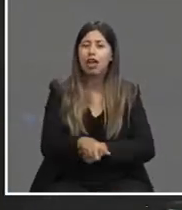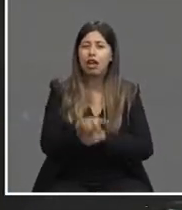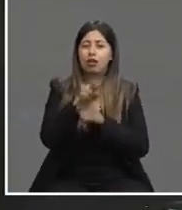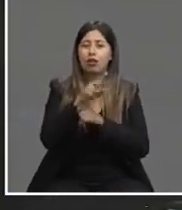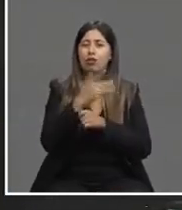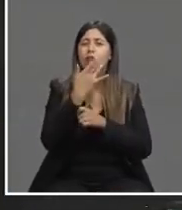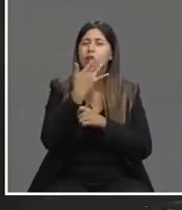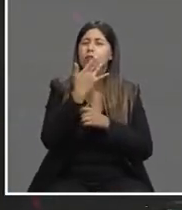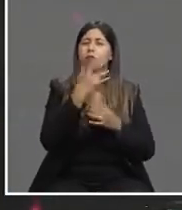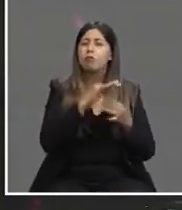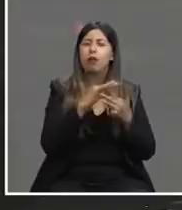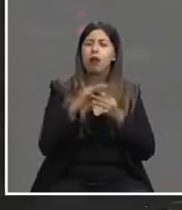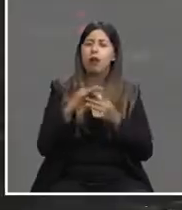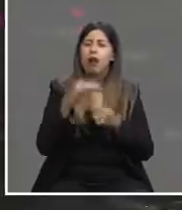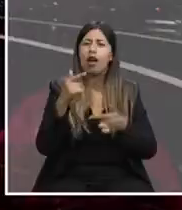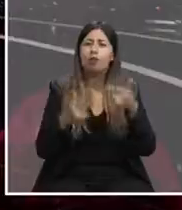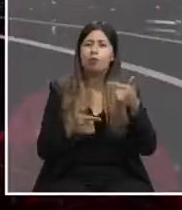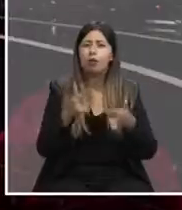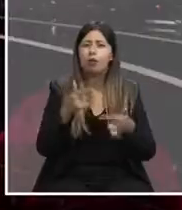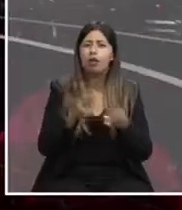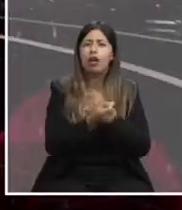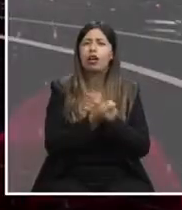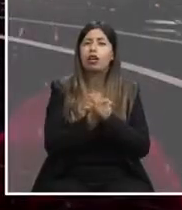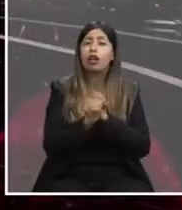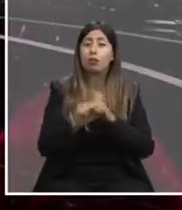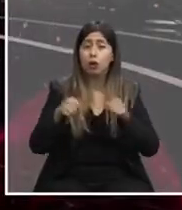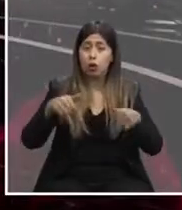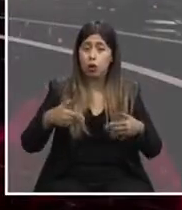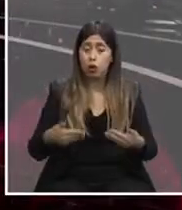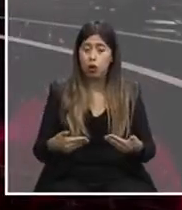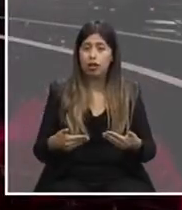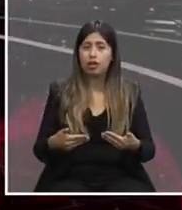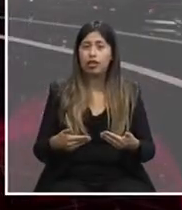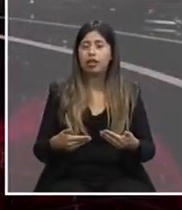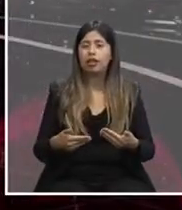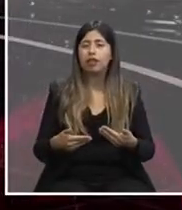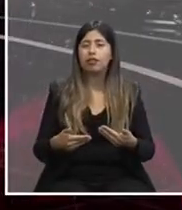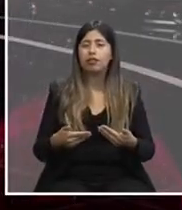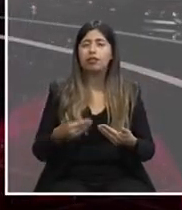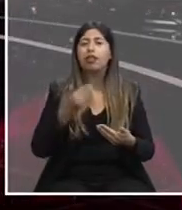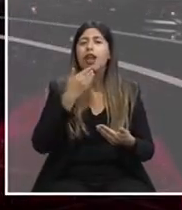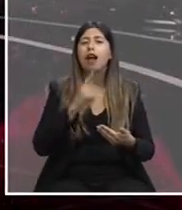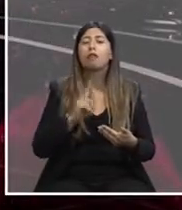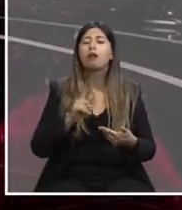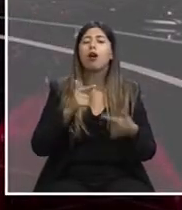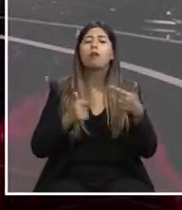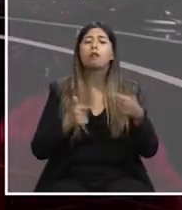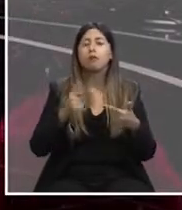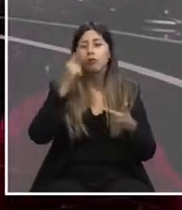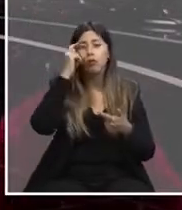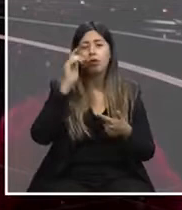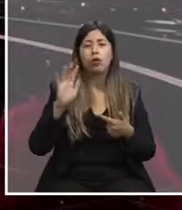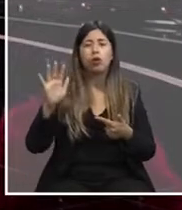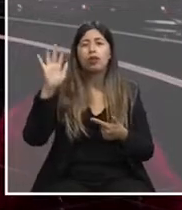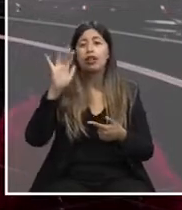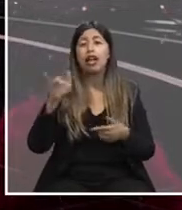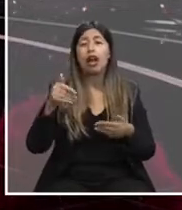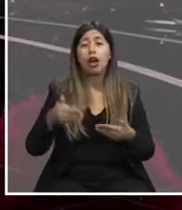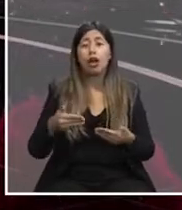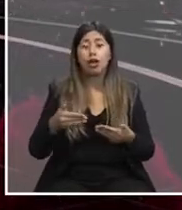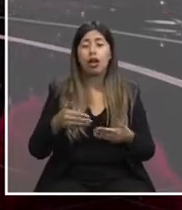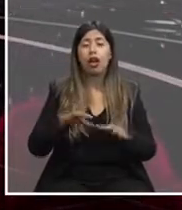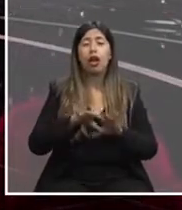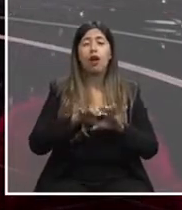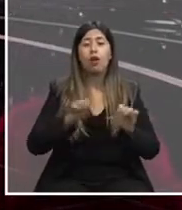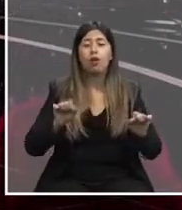la política ya no puede ser hoy en día, y no lo es de hecho, ni siquiera la teoría política contemporánea dice eso, algo así como un acuerdo racional